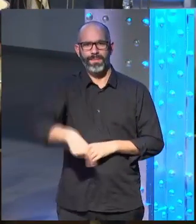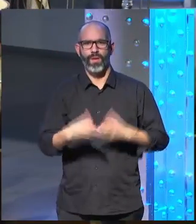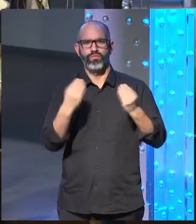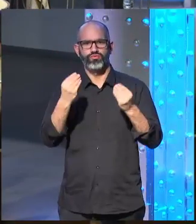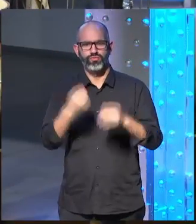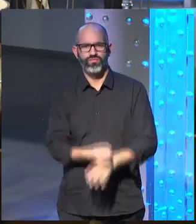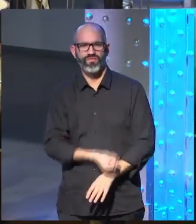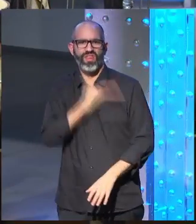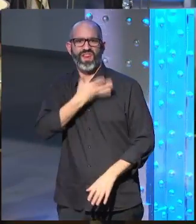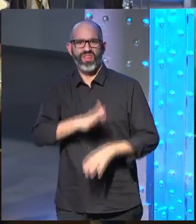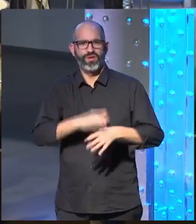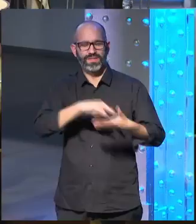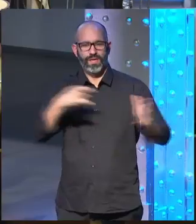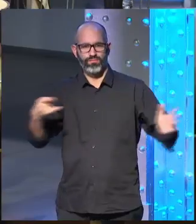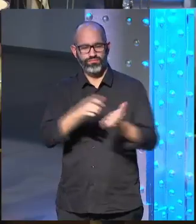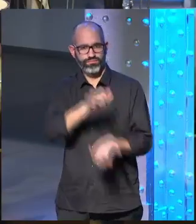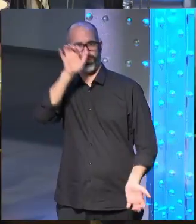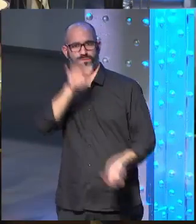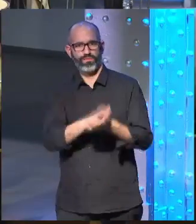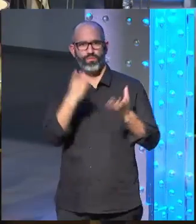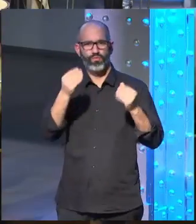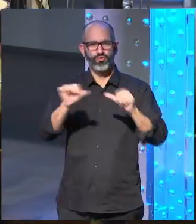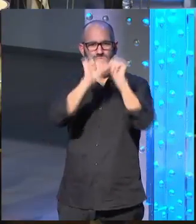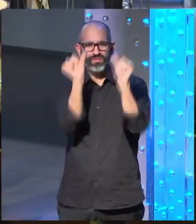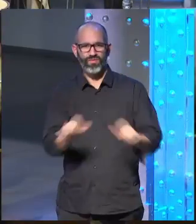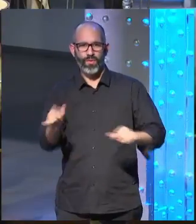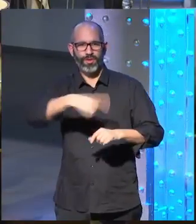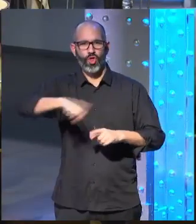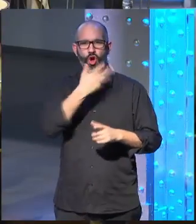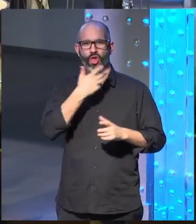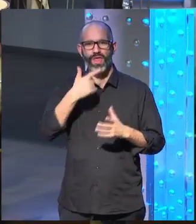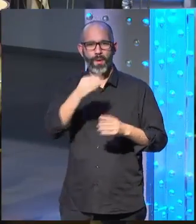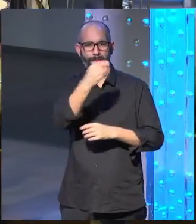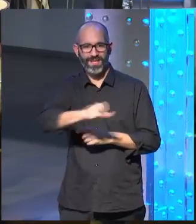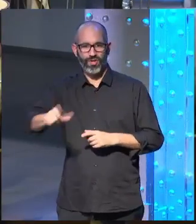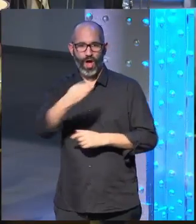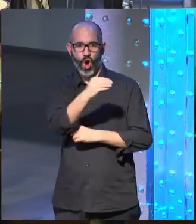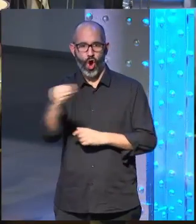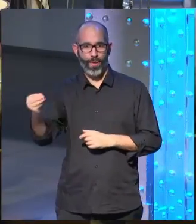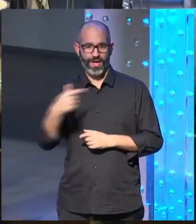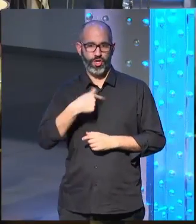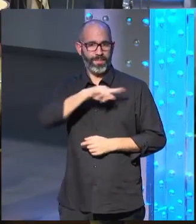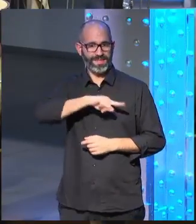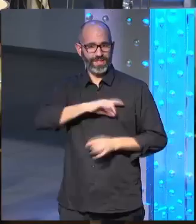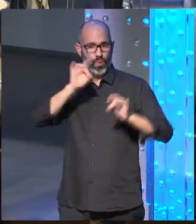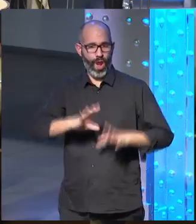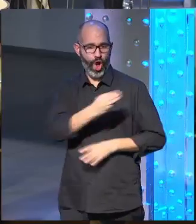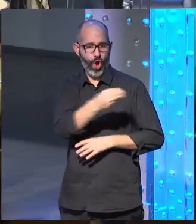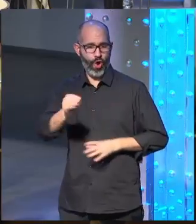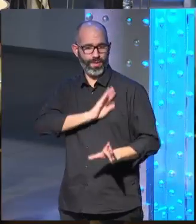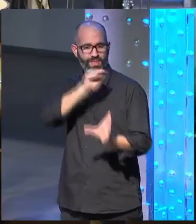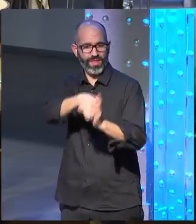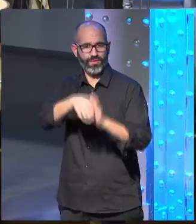de fascinación tecnológica, hay también mucho de embrujo. Todos los que conocemos a la gente joven, yo me considero también que soy de ellos, es